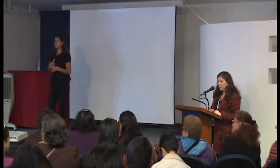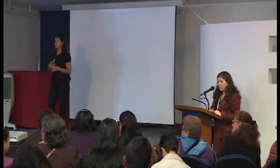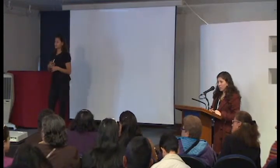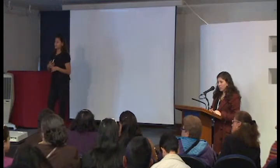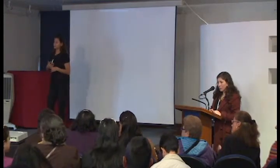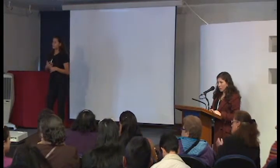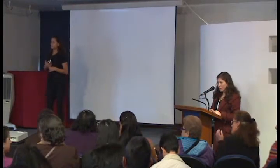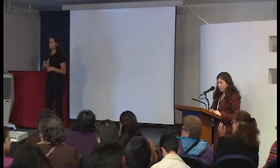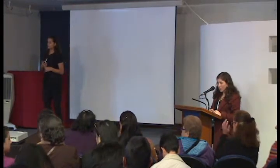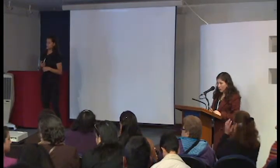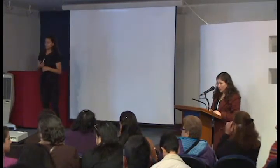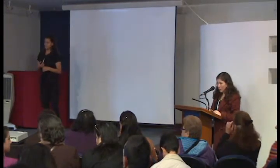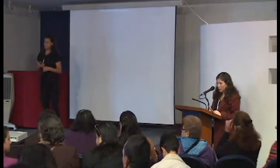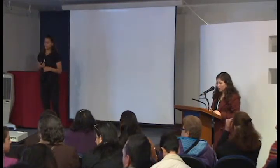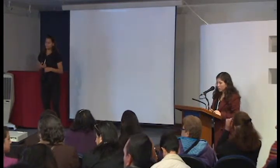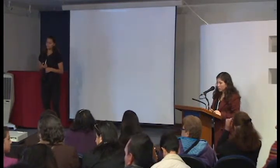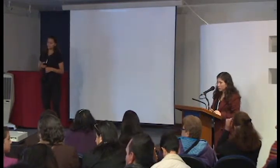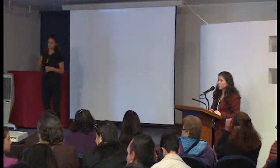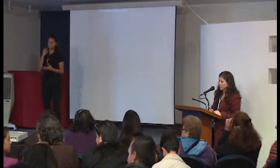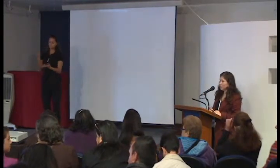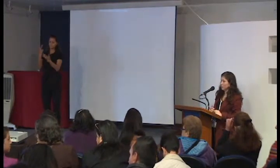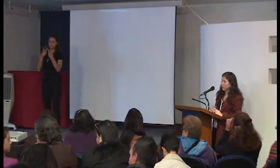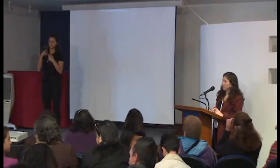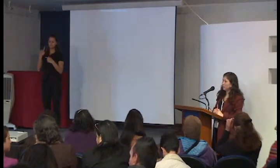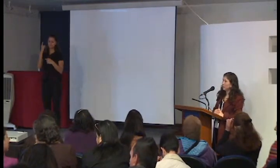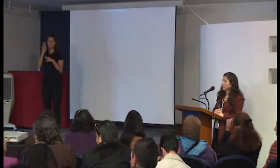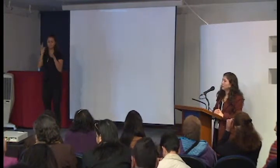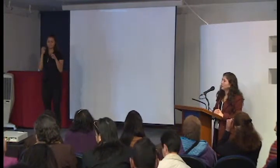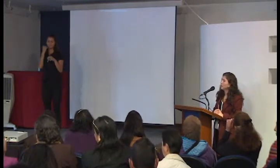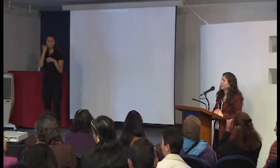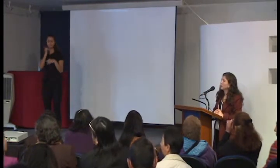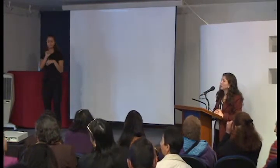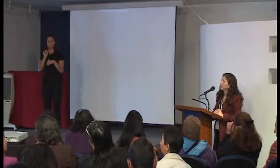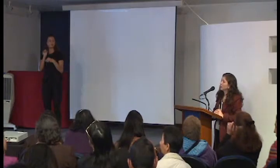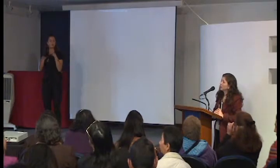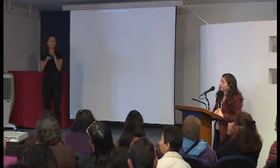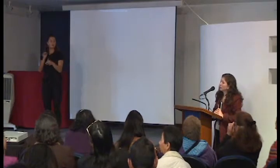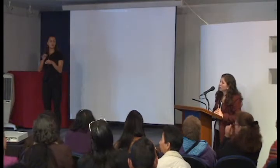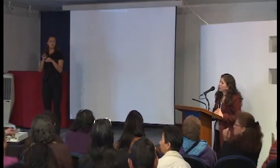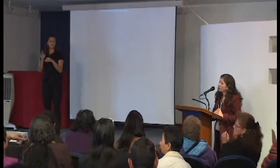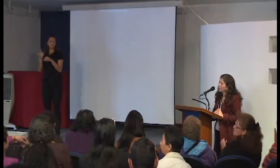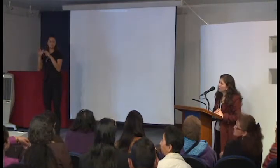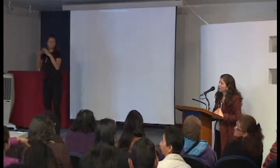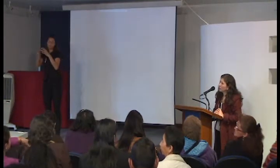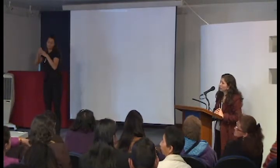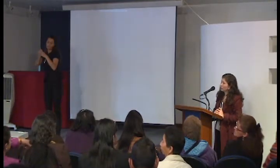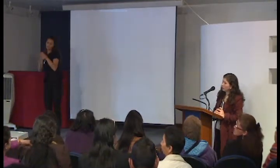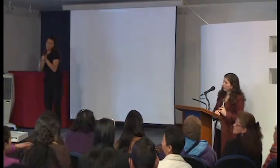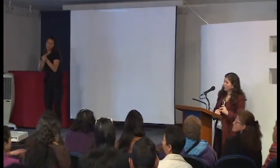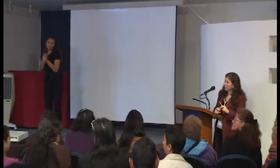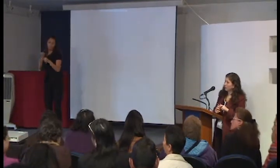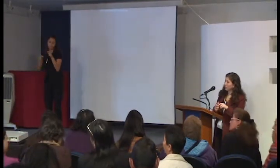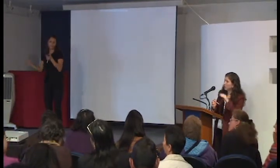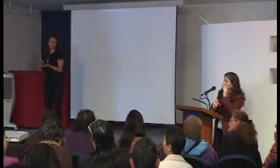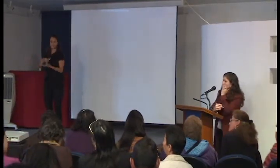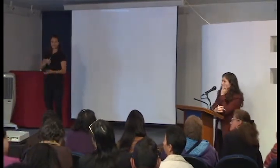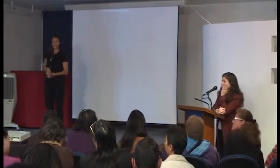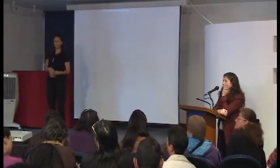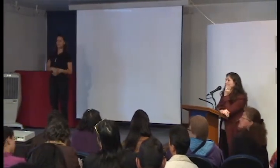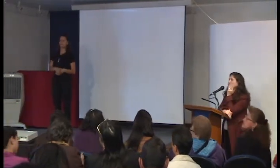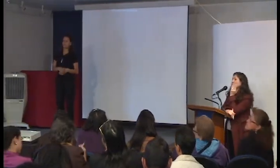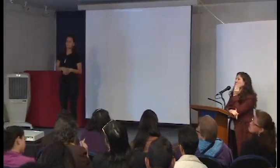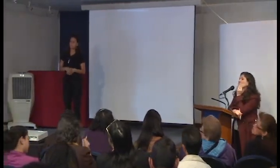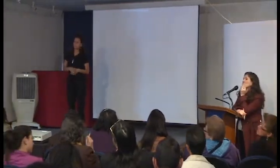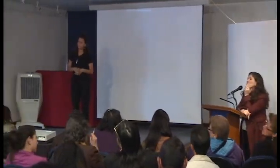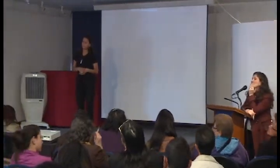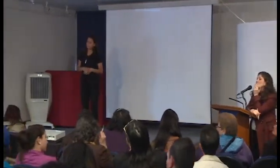Ella estaba reflexionando algo sobre las cuidadoras que no pueden estar en estos escenarios. Yo trabajo con integración social con el proyecto 721 personas,